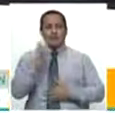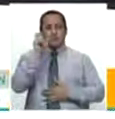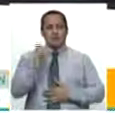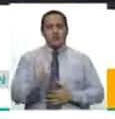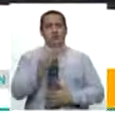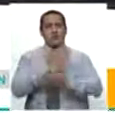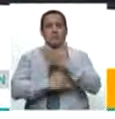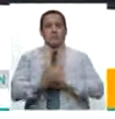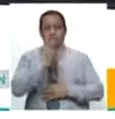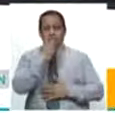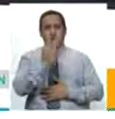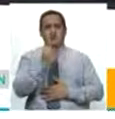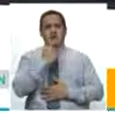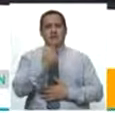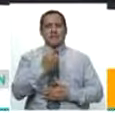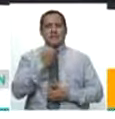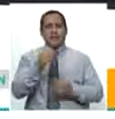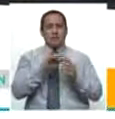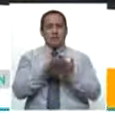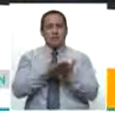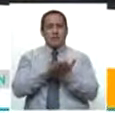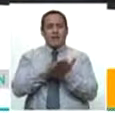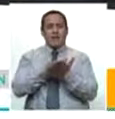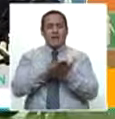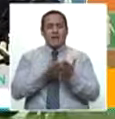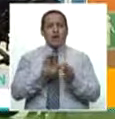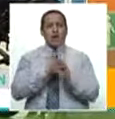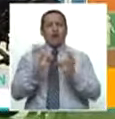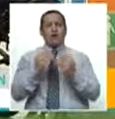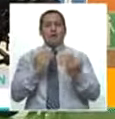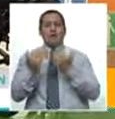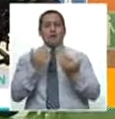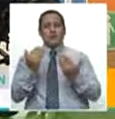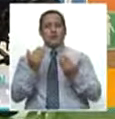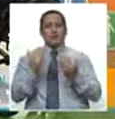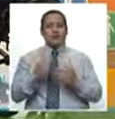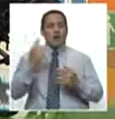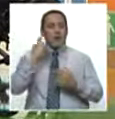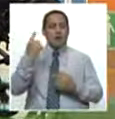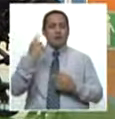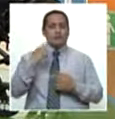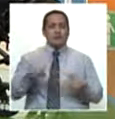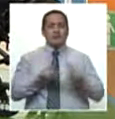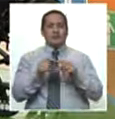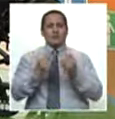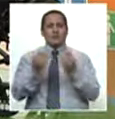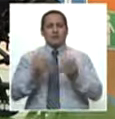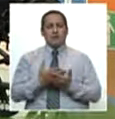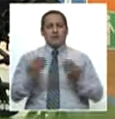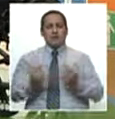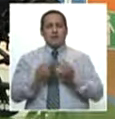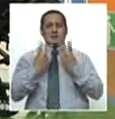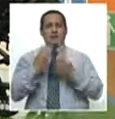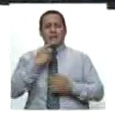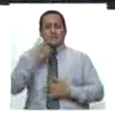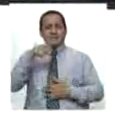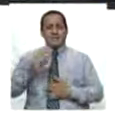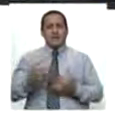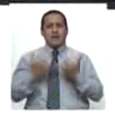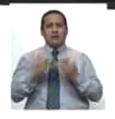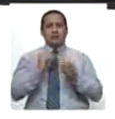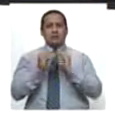las personas con discapacidad visual estén en formato braille o en formato audible. Hay miles de cosas que todavía se